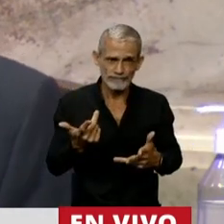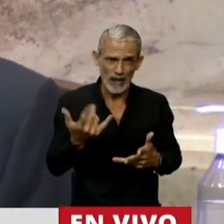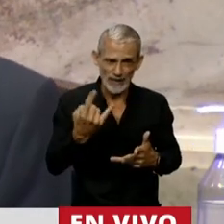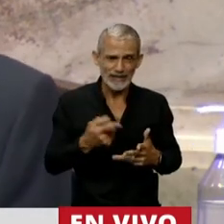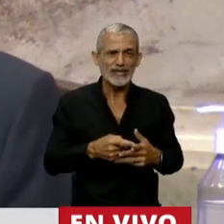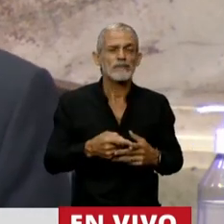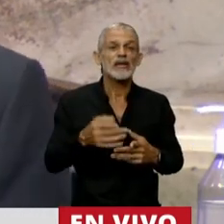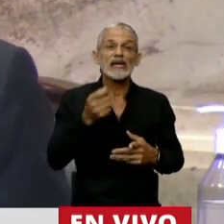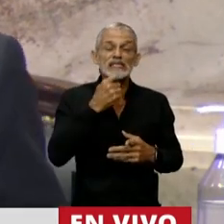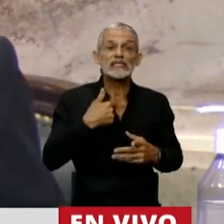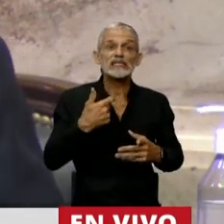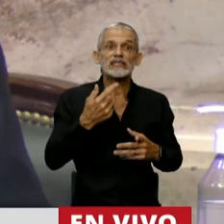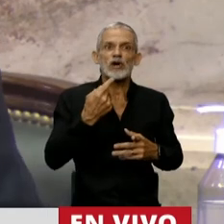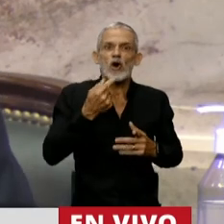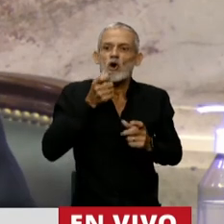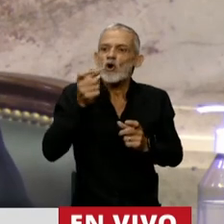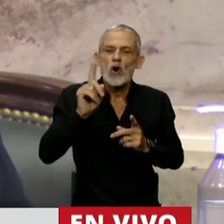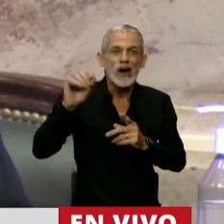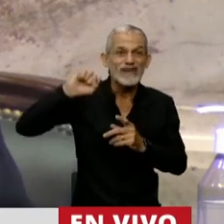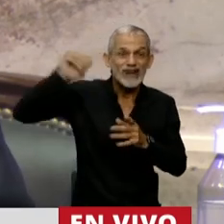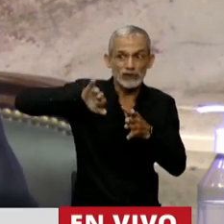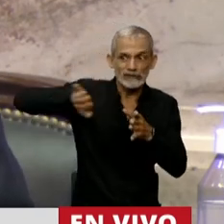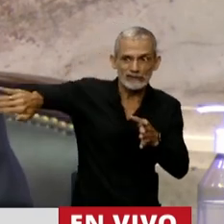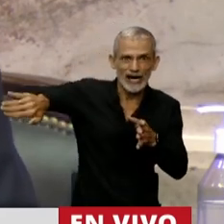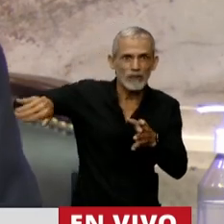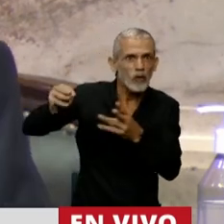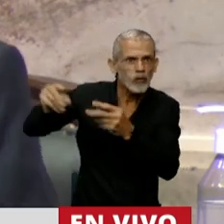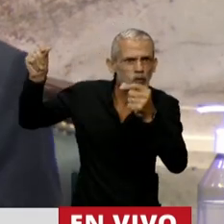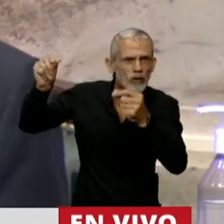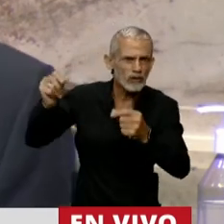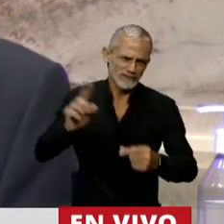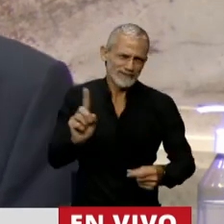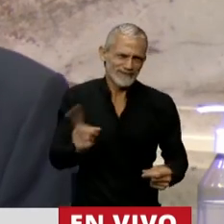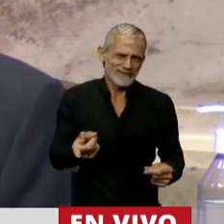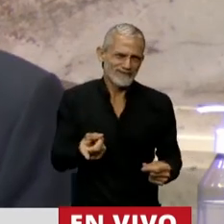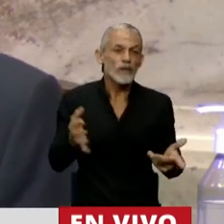no nombrarla va a desaparecer la inflación. La única razón,